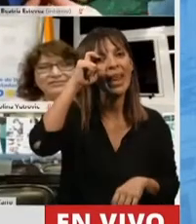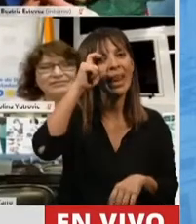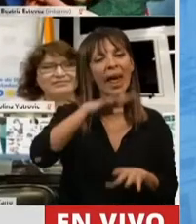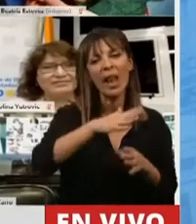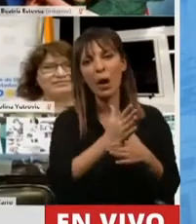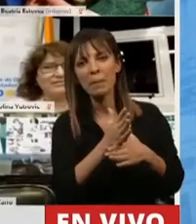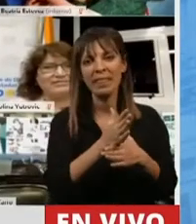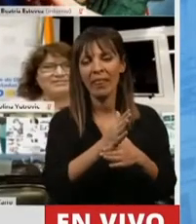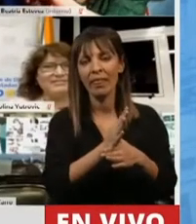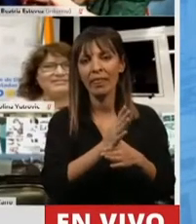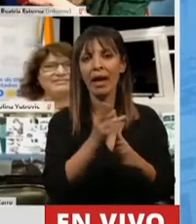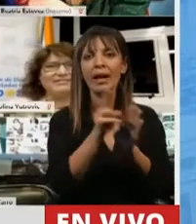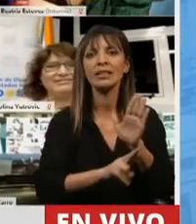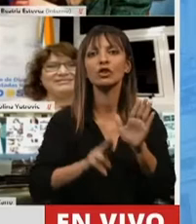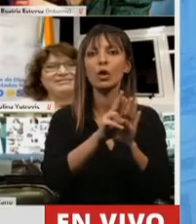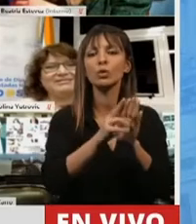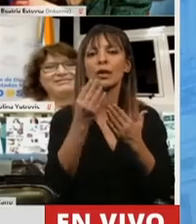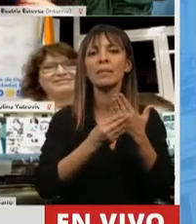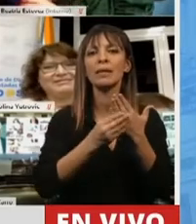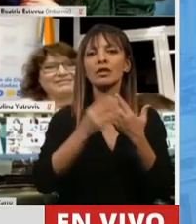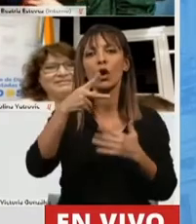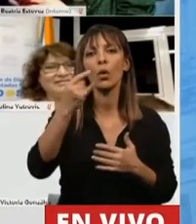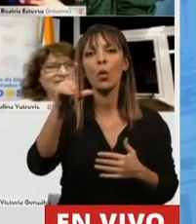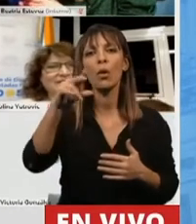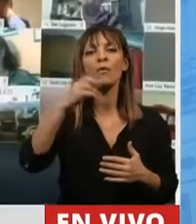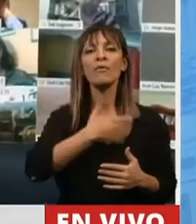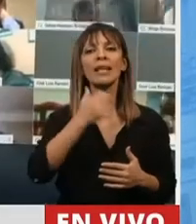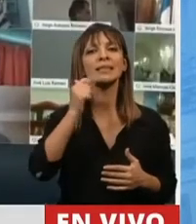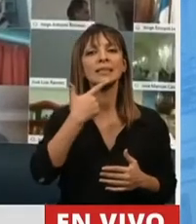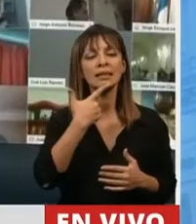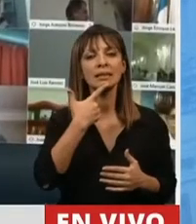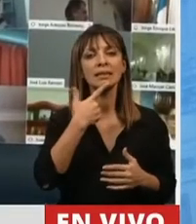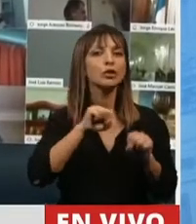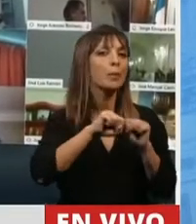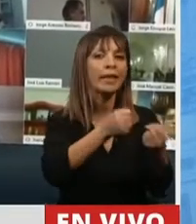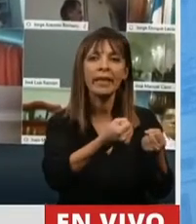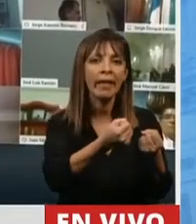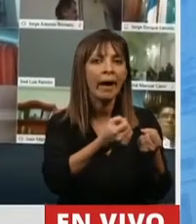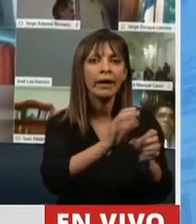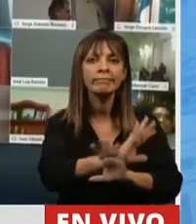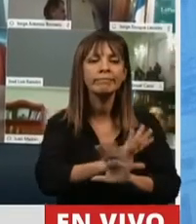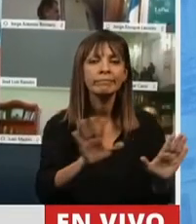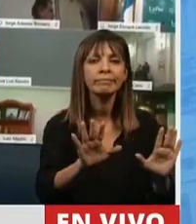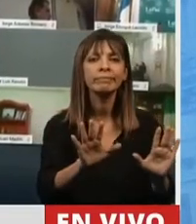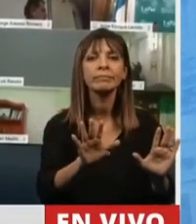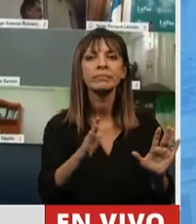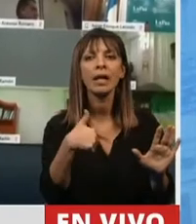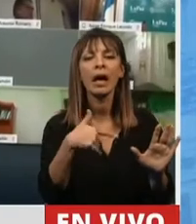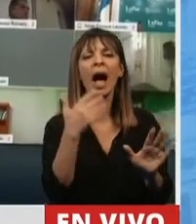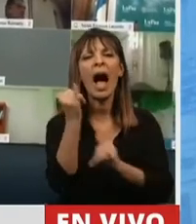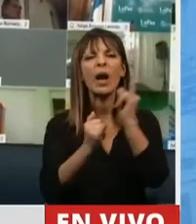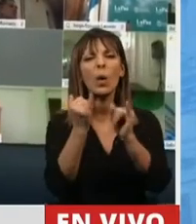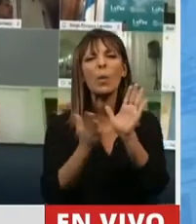simple resolución ministerial del ministro Culfas la suspendió bajo el difuso argumento